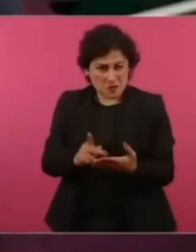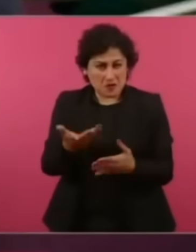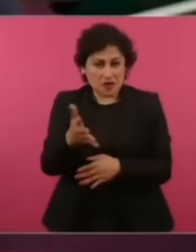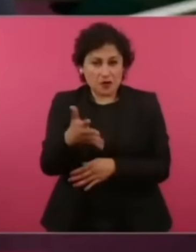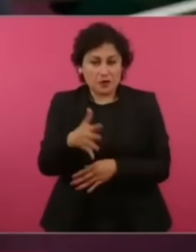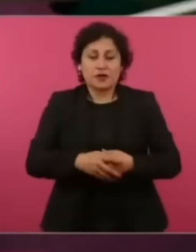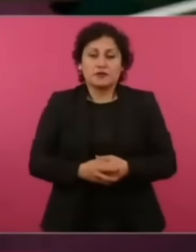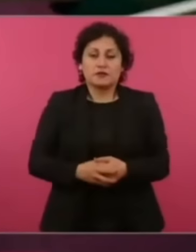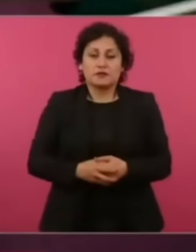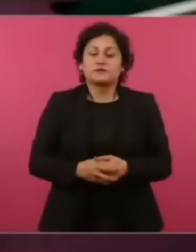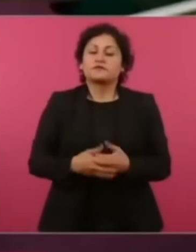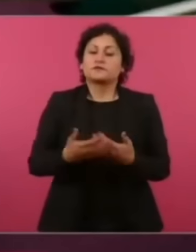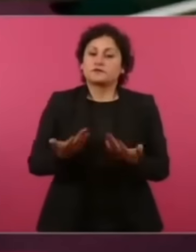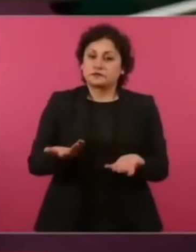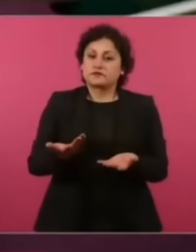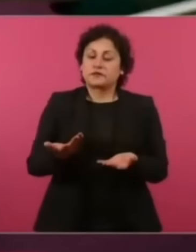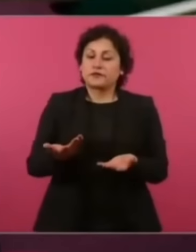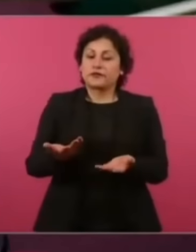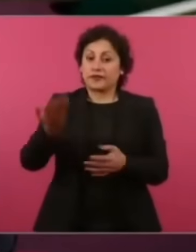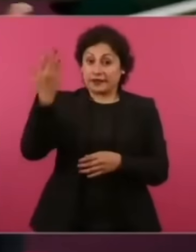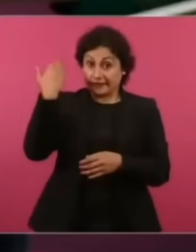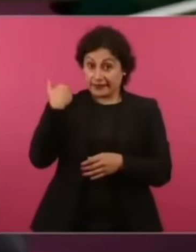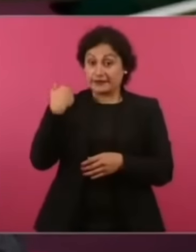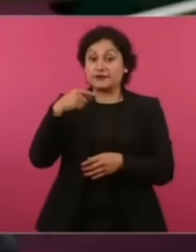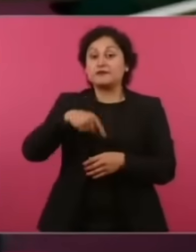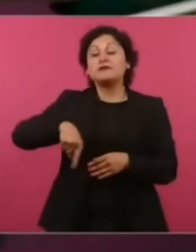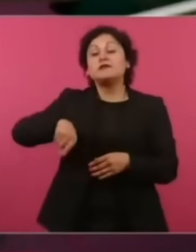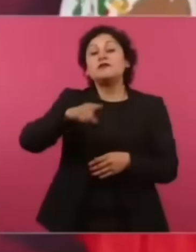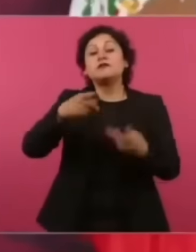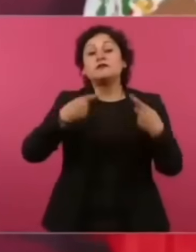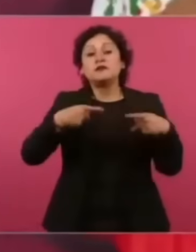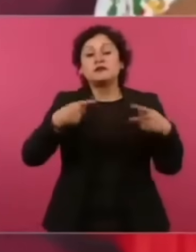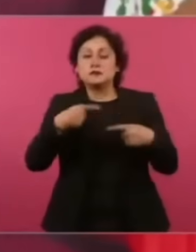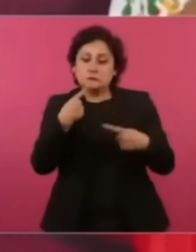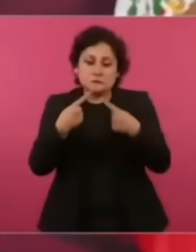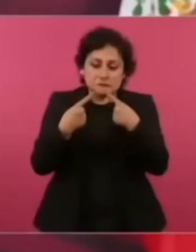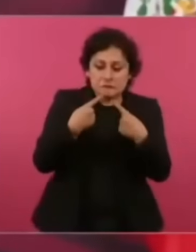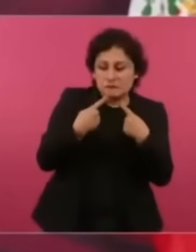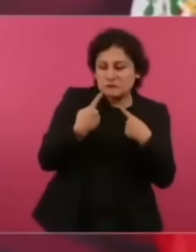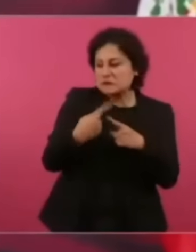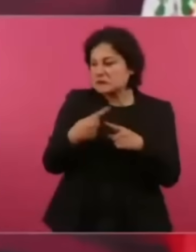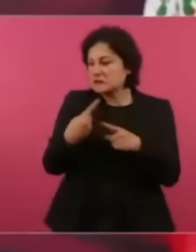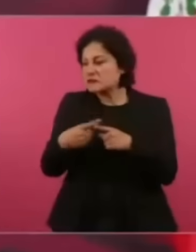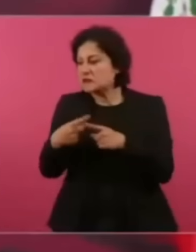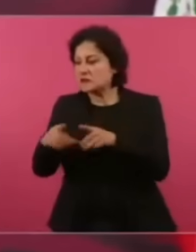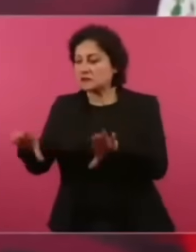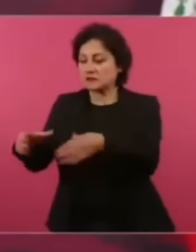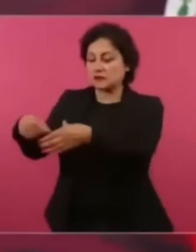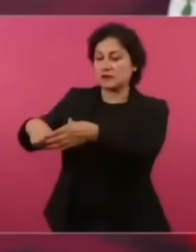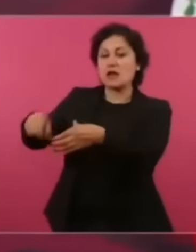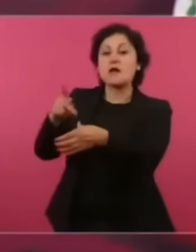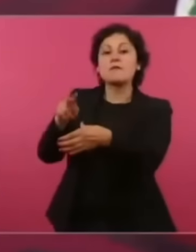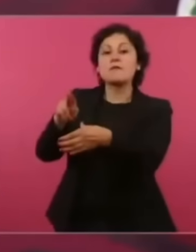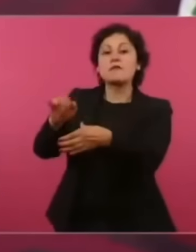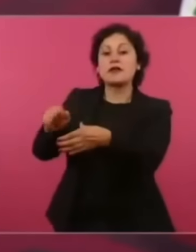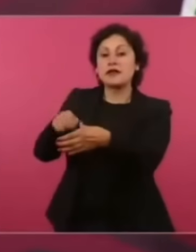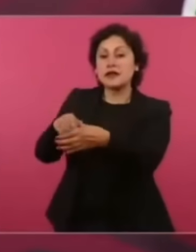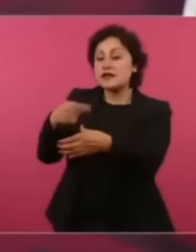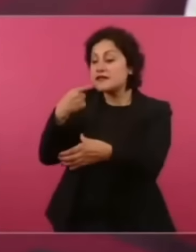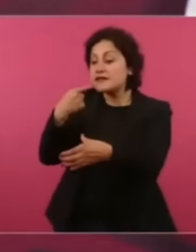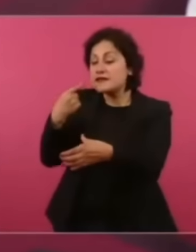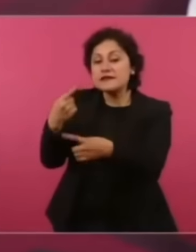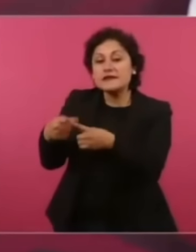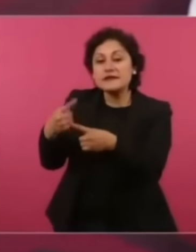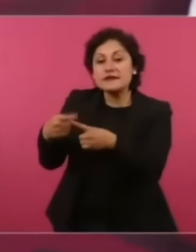y estaban definiendo quiénes podían ser candidatos del PRI. Y